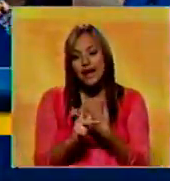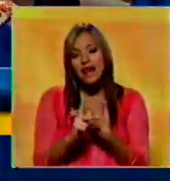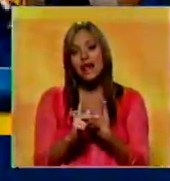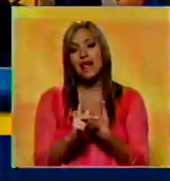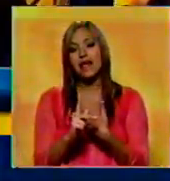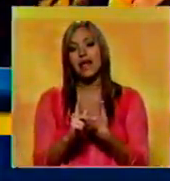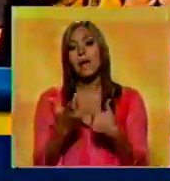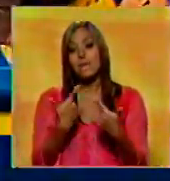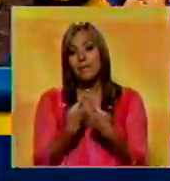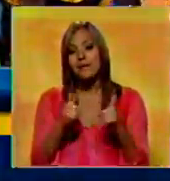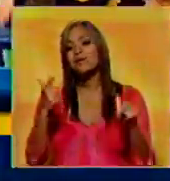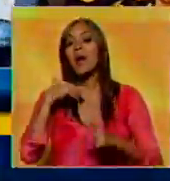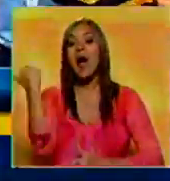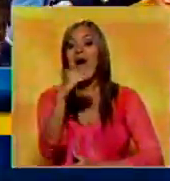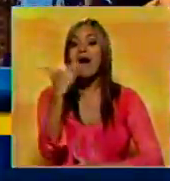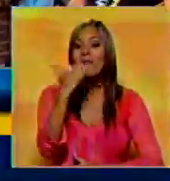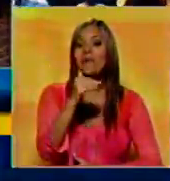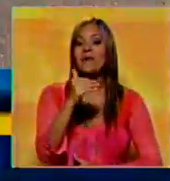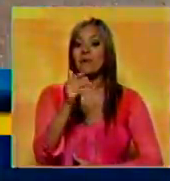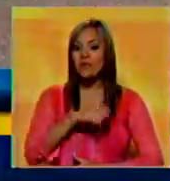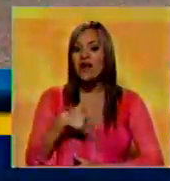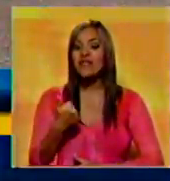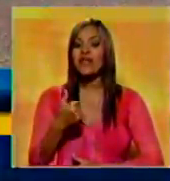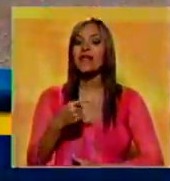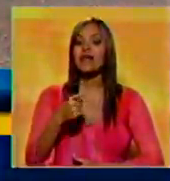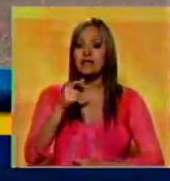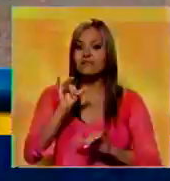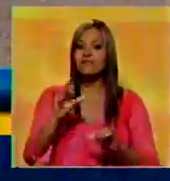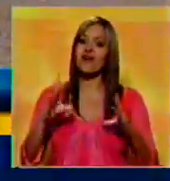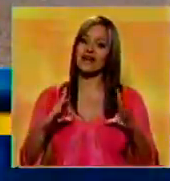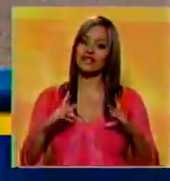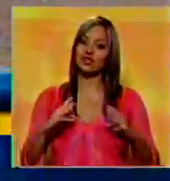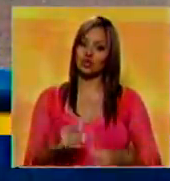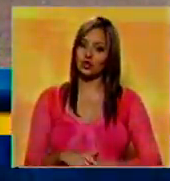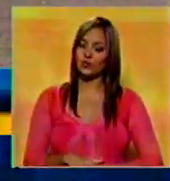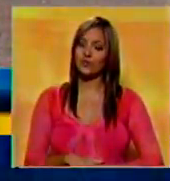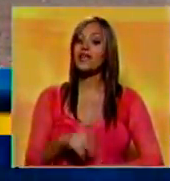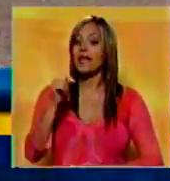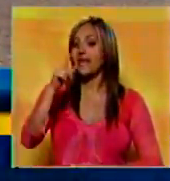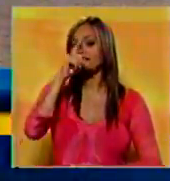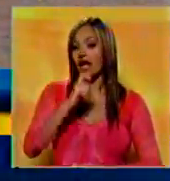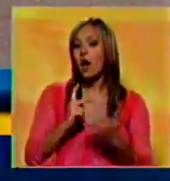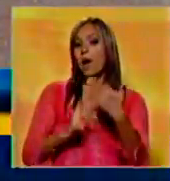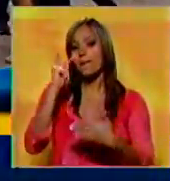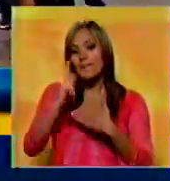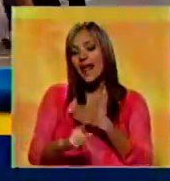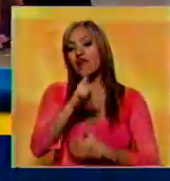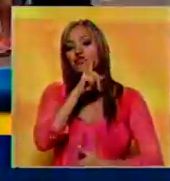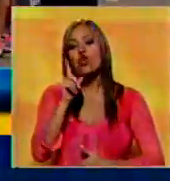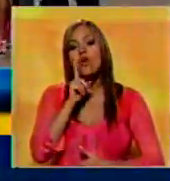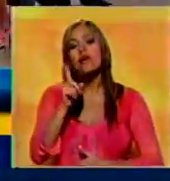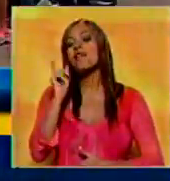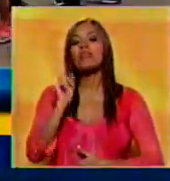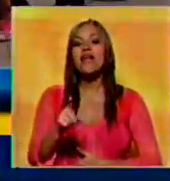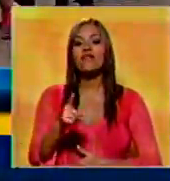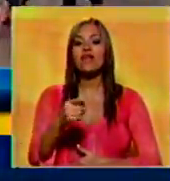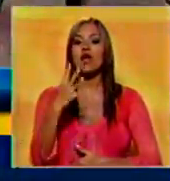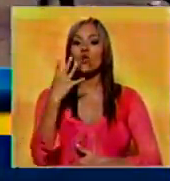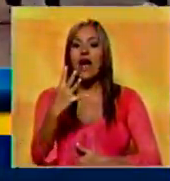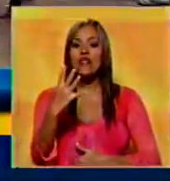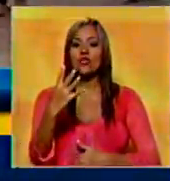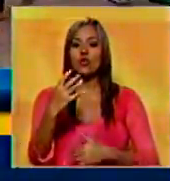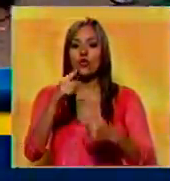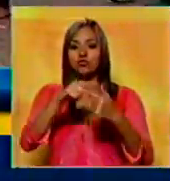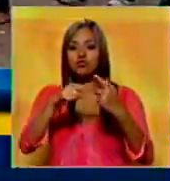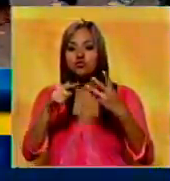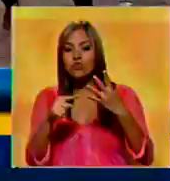su vez les permitan divertirse durante su periodo vacacional este año el plan fue denominado deja cuatro huellas en el planeta con la